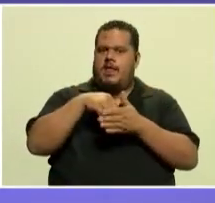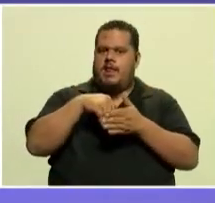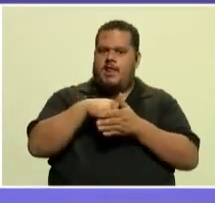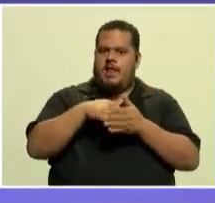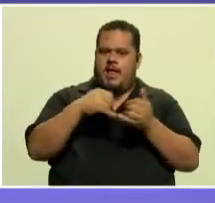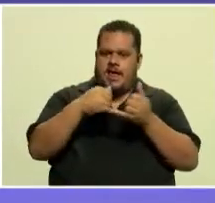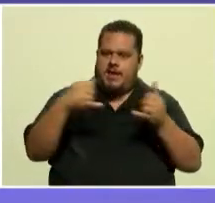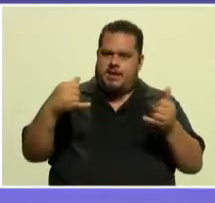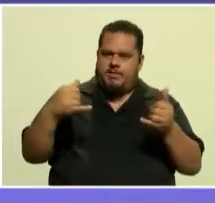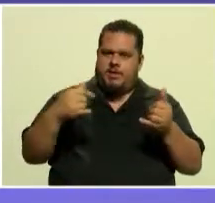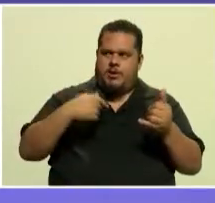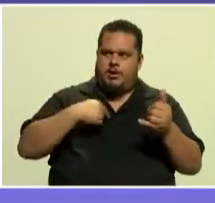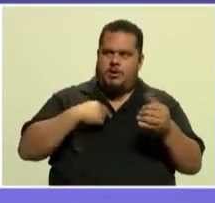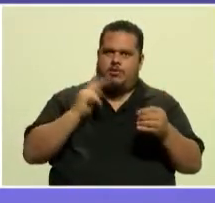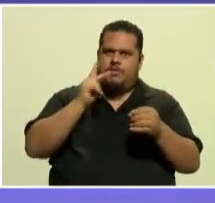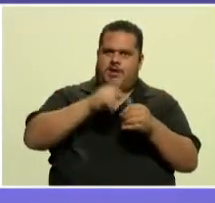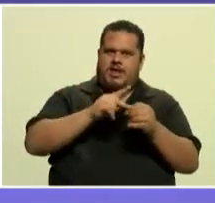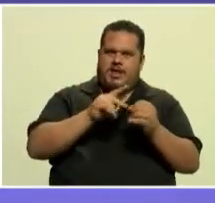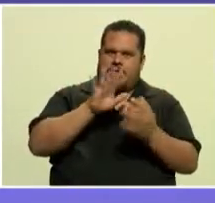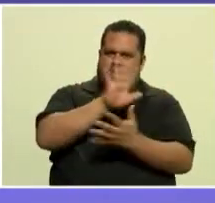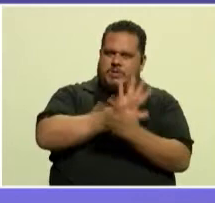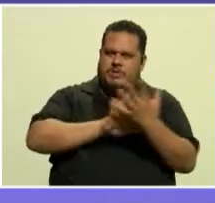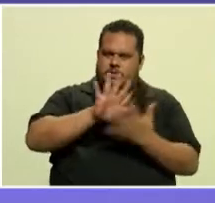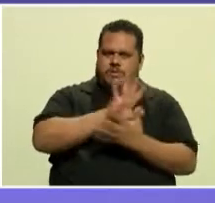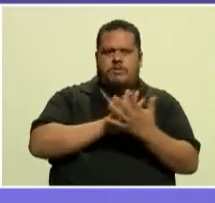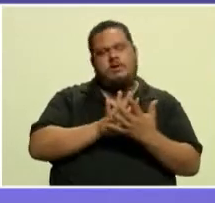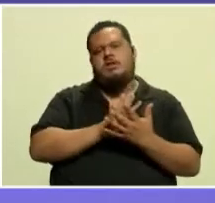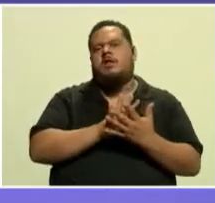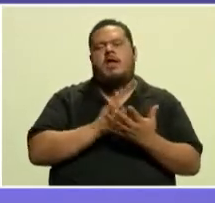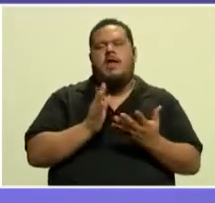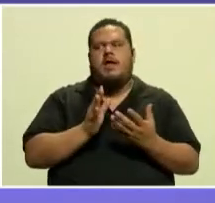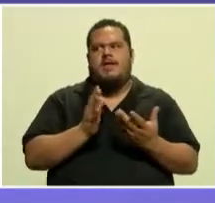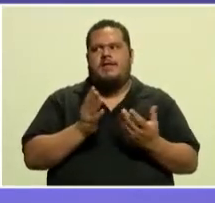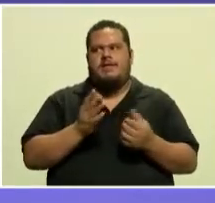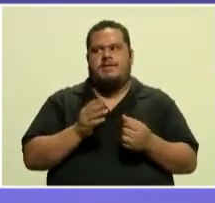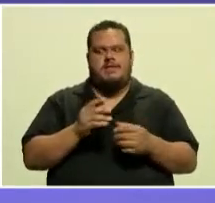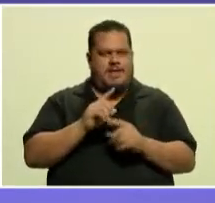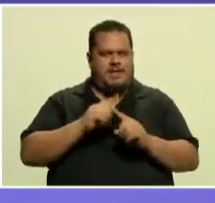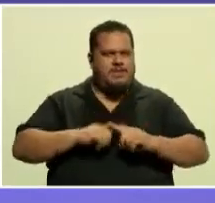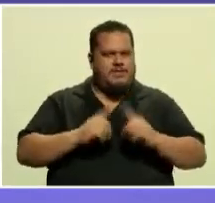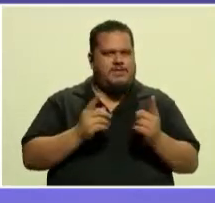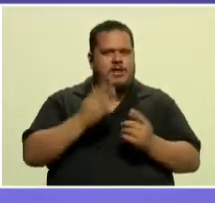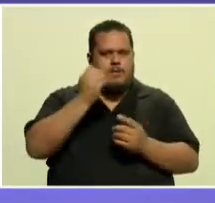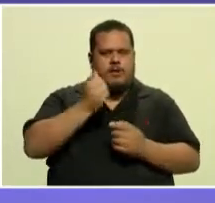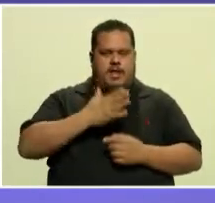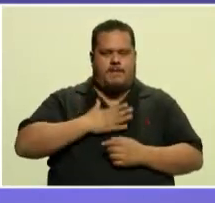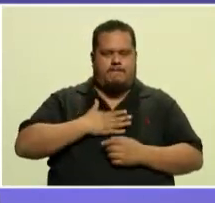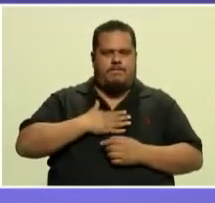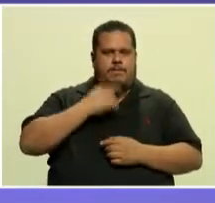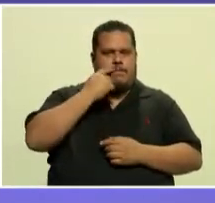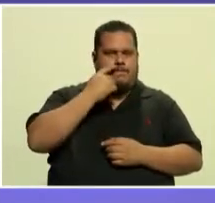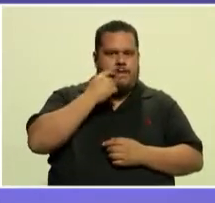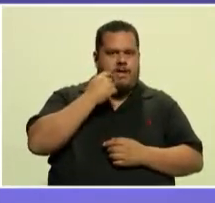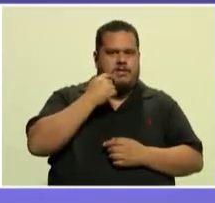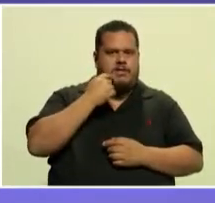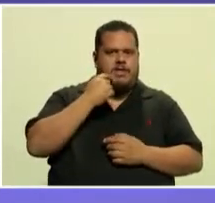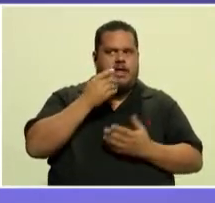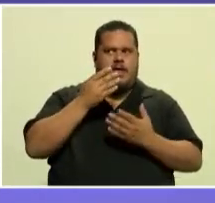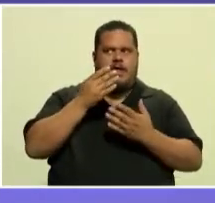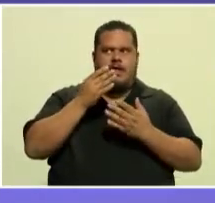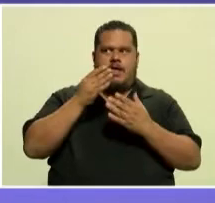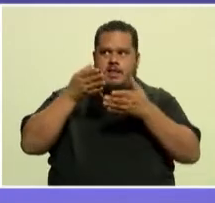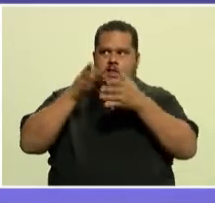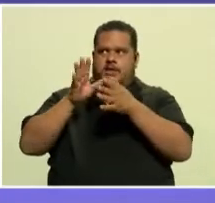qué pertenezco es borroso, ¿verdad? Y es totalmente permeable porque mis papás nacieron en Taiwán, pero mis abuelos son